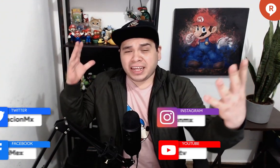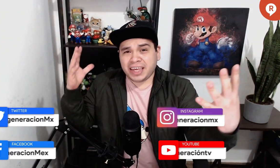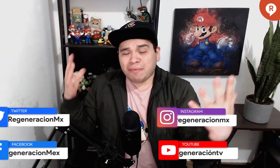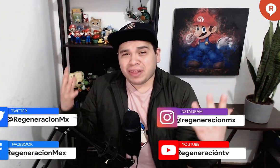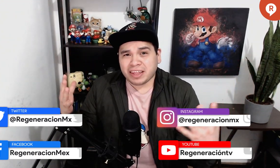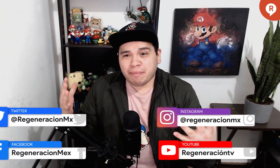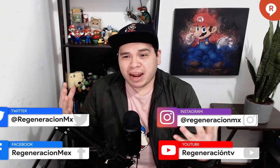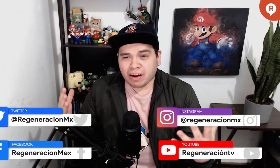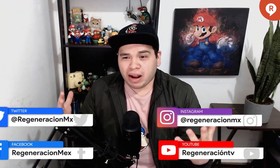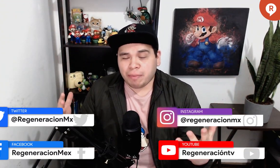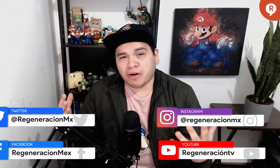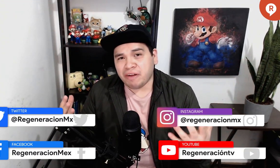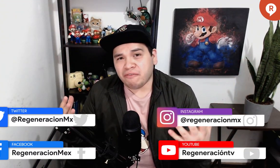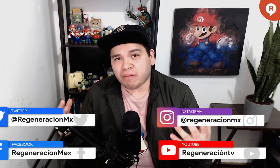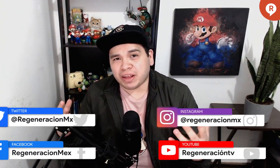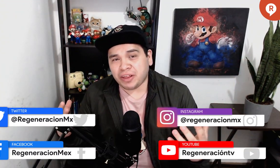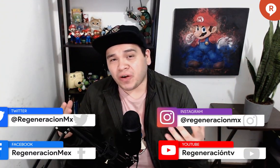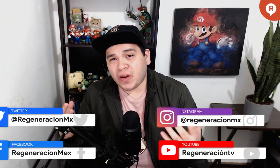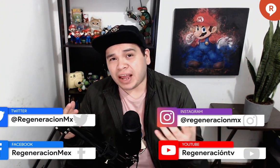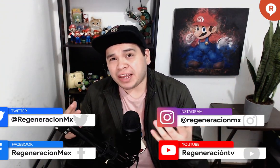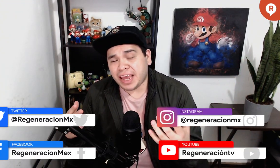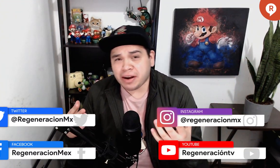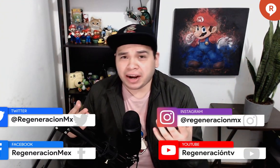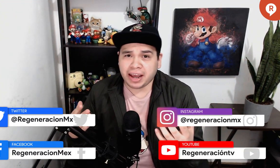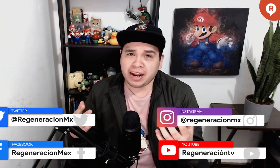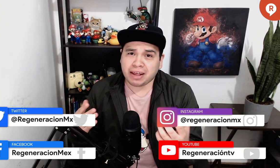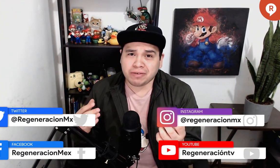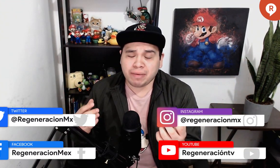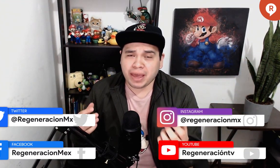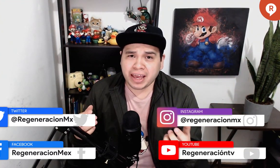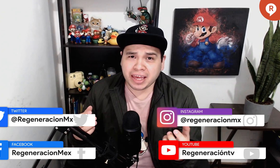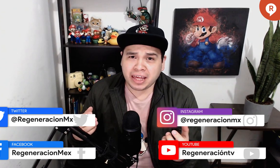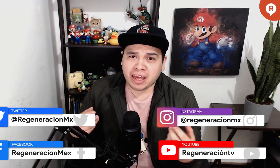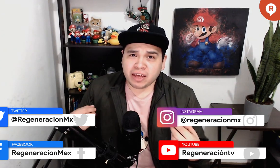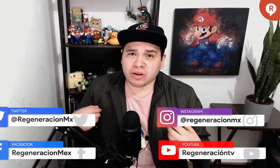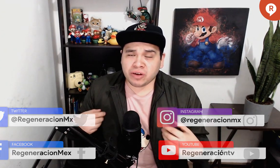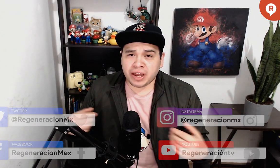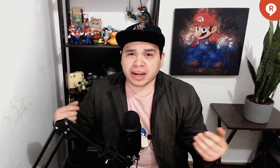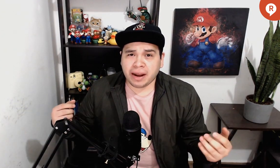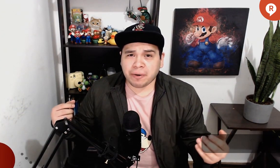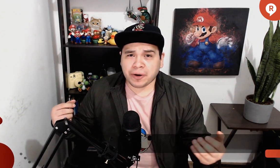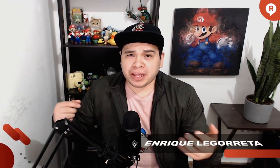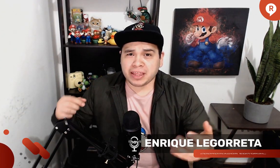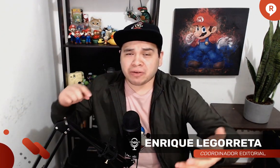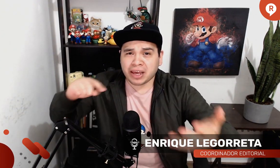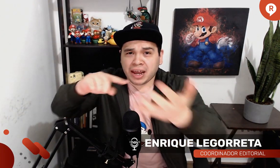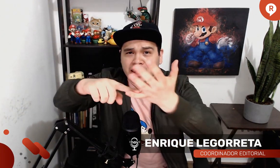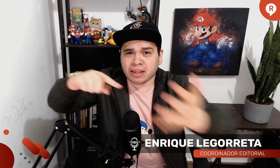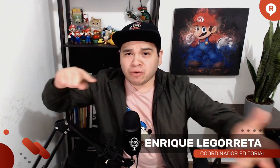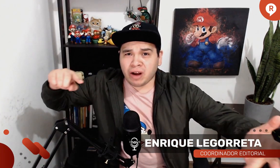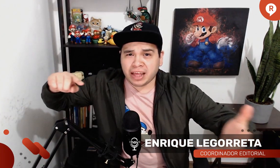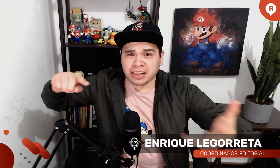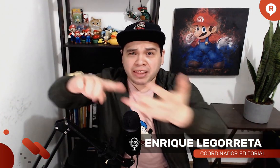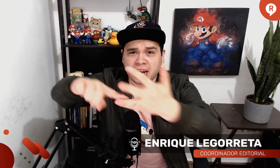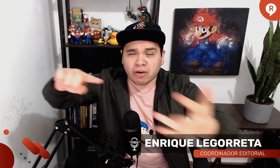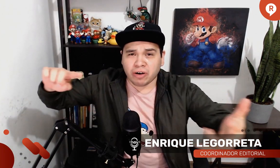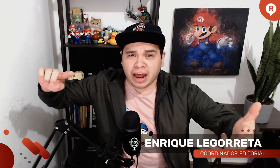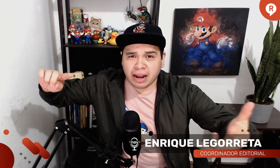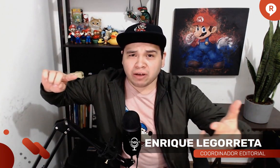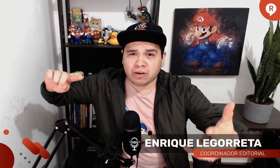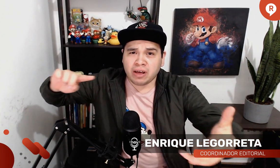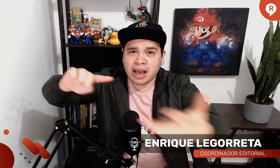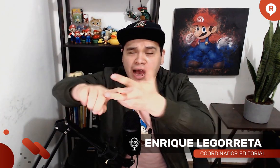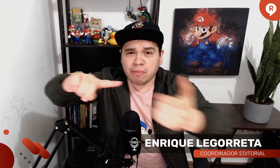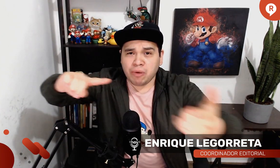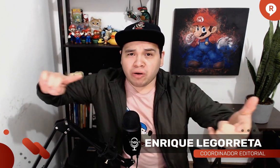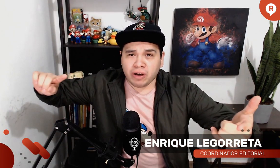Lunes, iniciamos la semana con la mejor información aquí en Regeneración MX. Yo soy Enrique Legorreta, Los Ángeles Azules, Cristiano